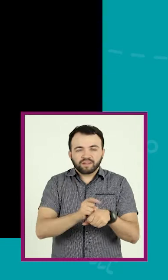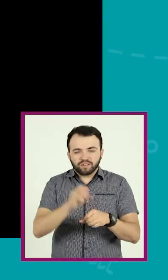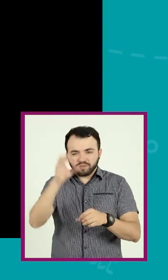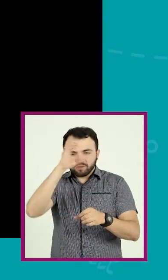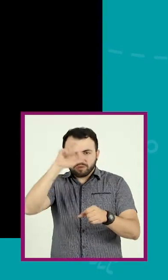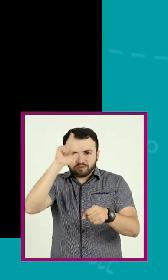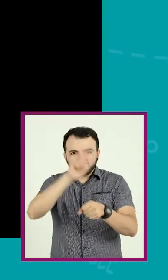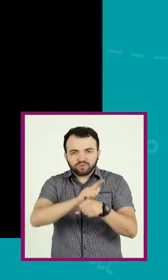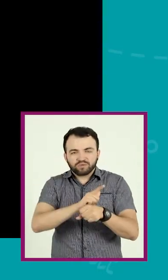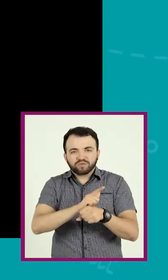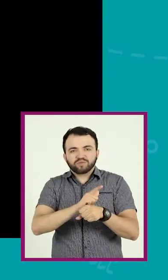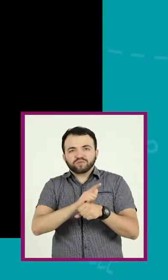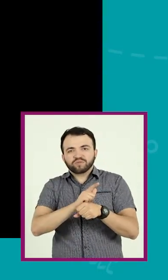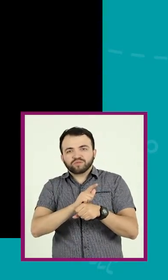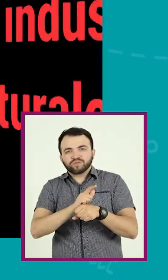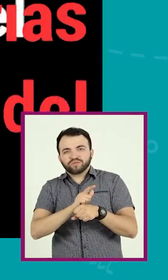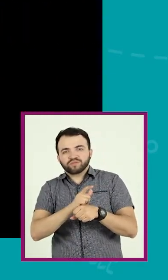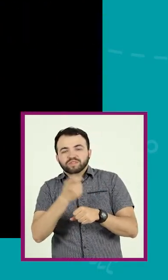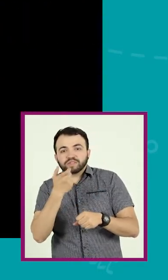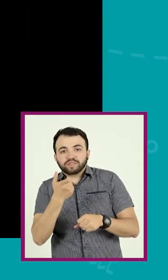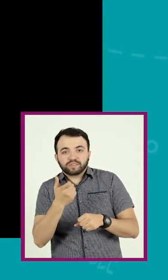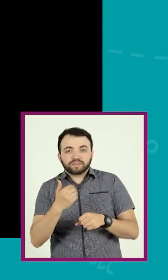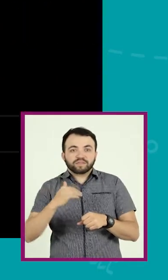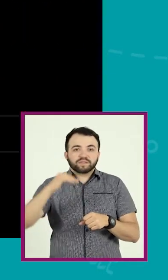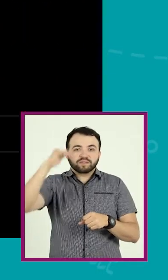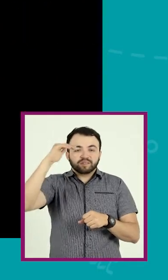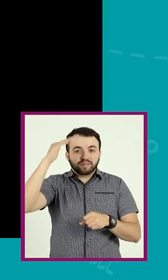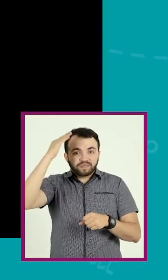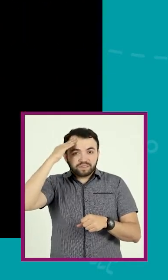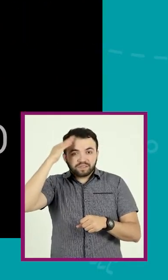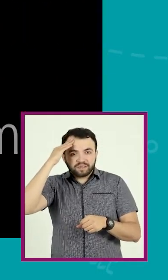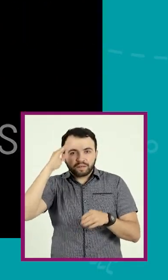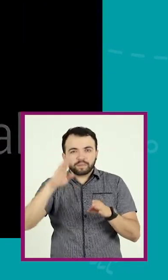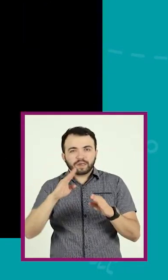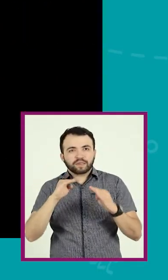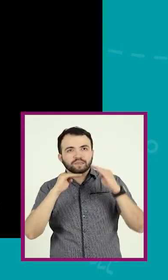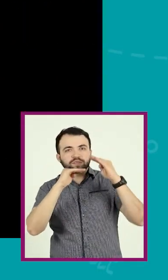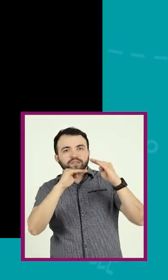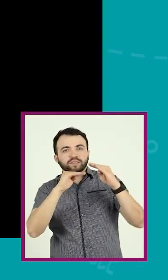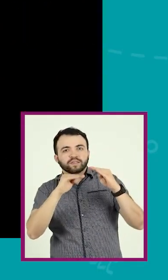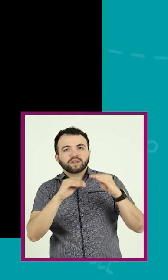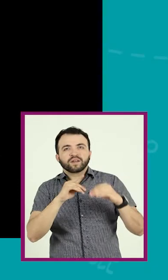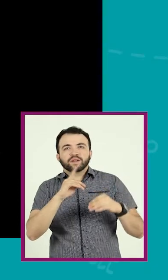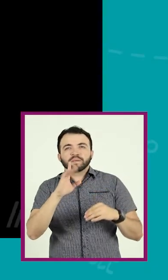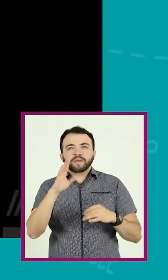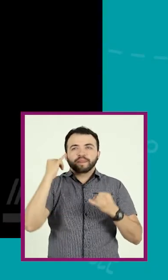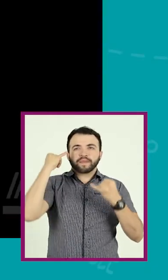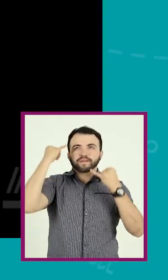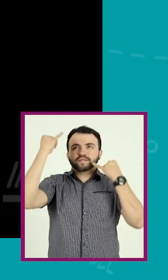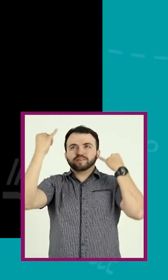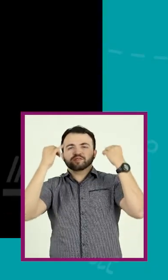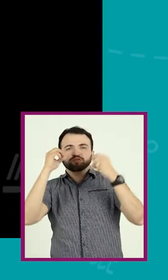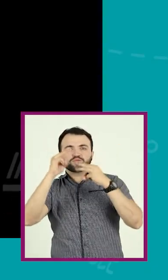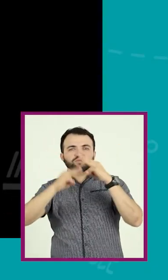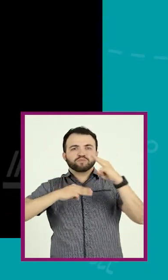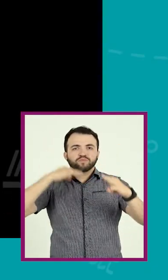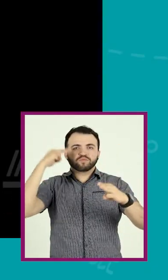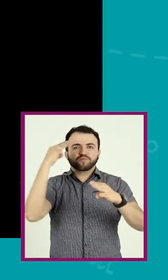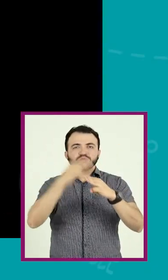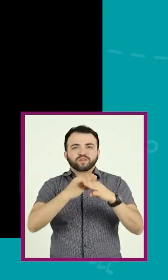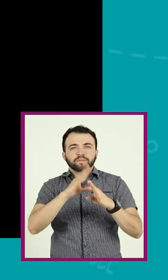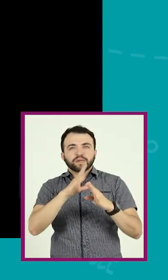día, las industrias culturales del capitalismo lo circulan como mercancía simbólica, construyendo